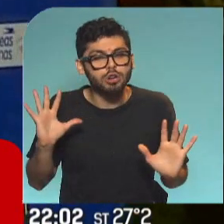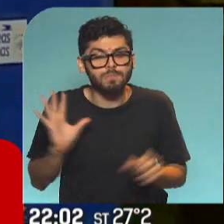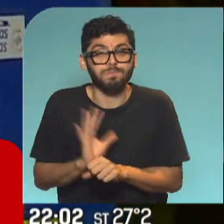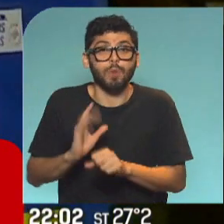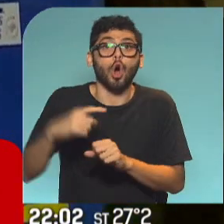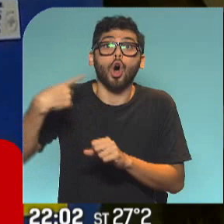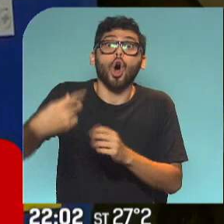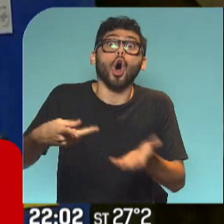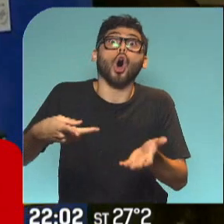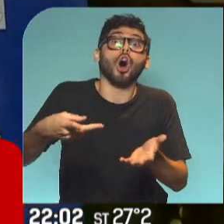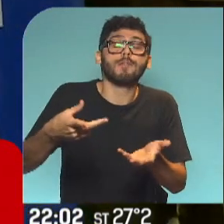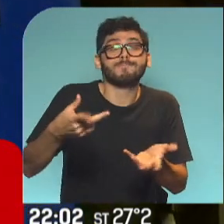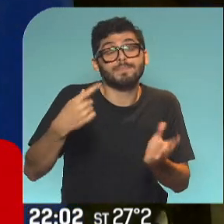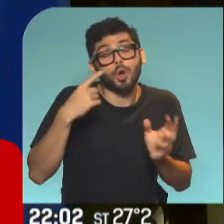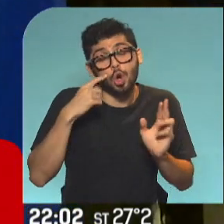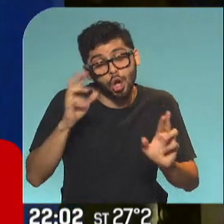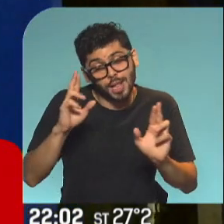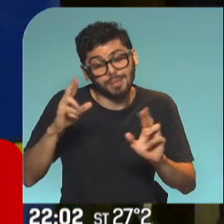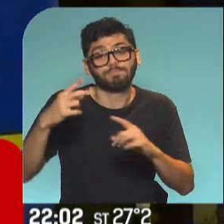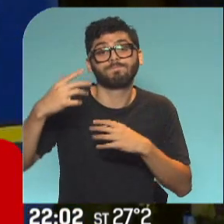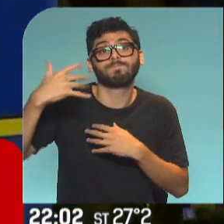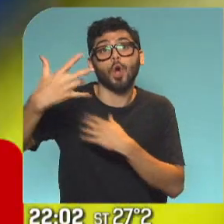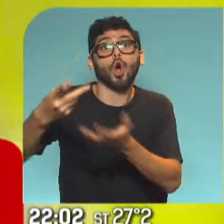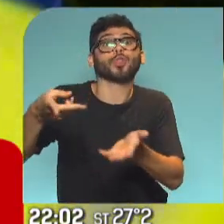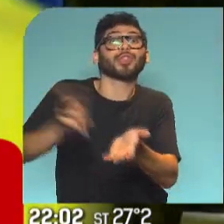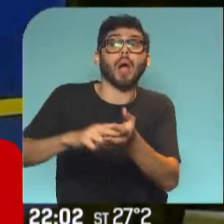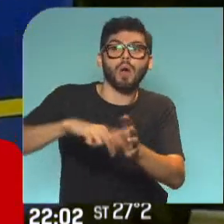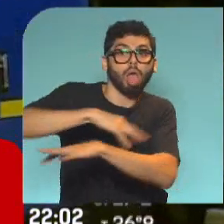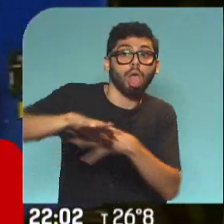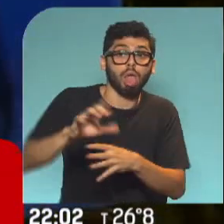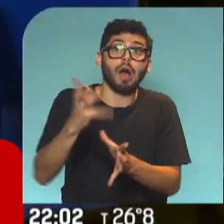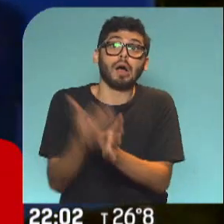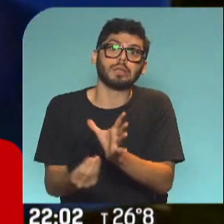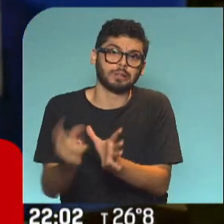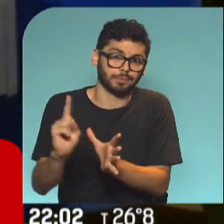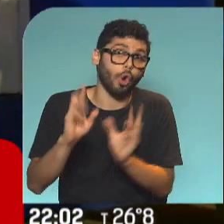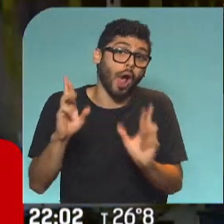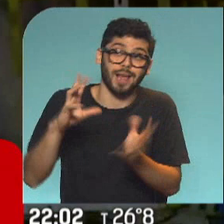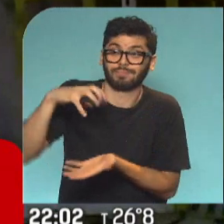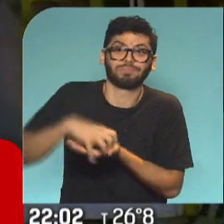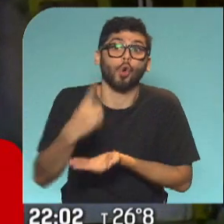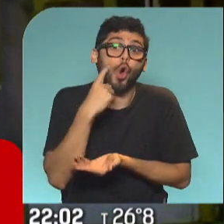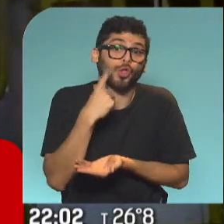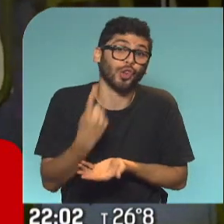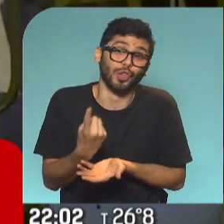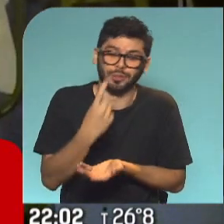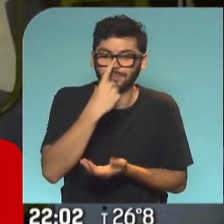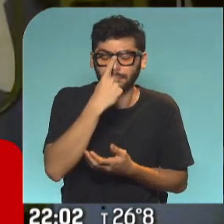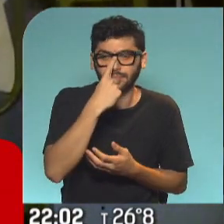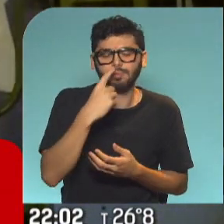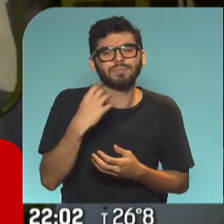exista o creemos que no hará que exista un siguiente error en esos rubros